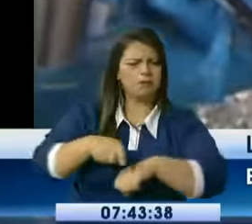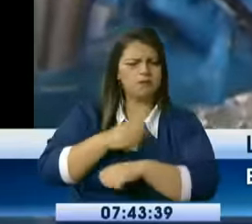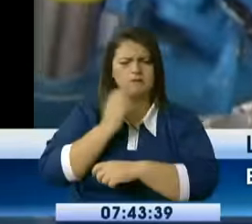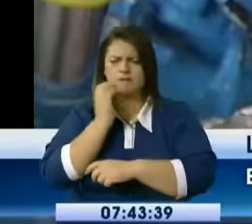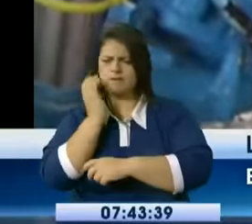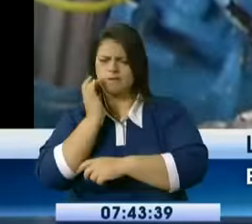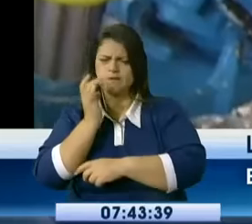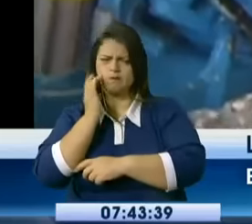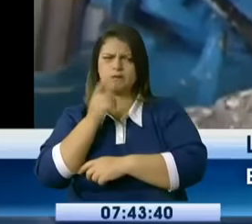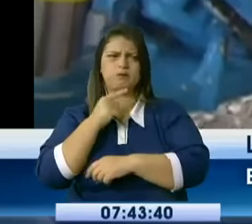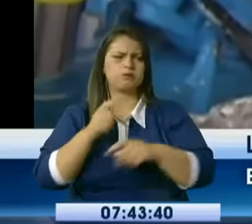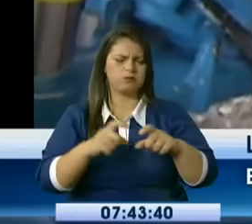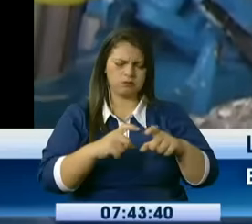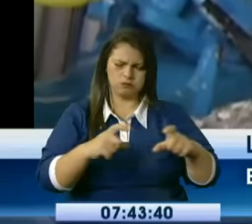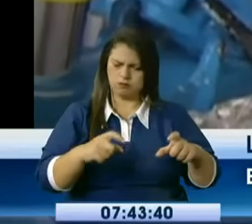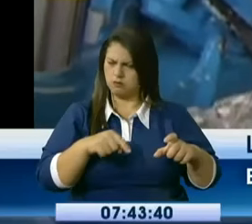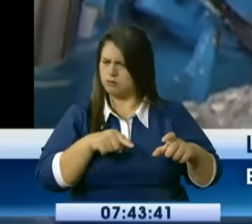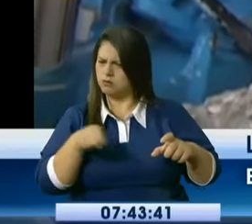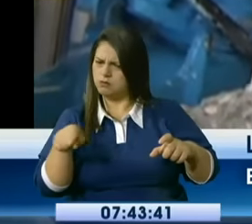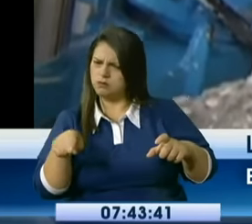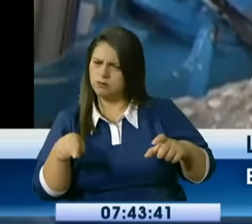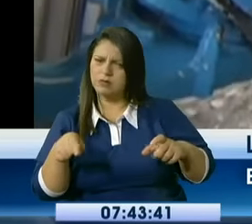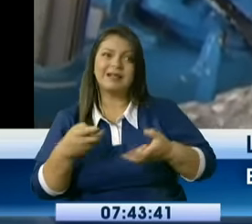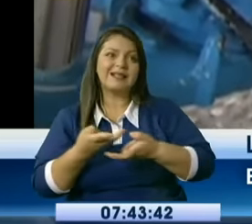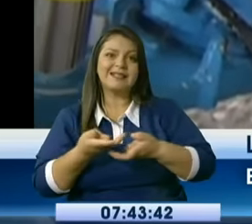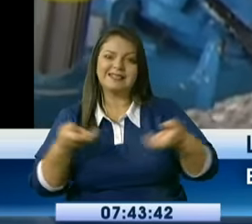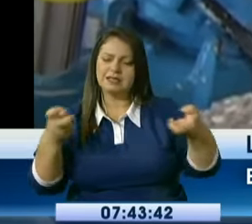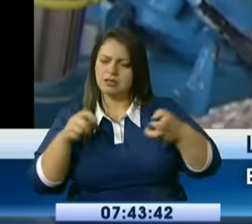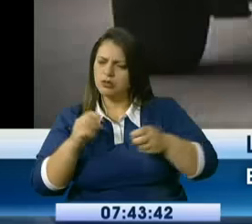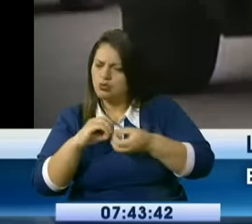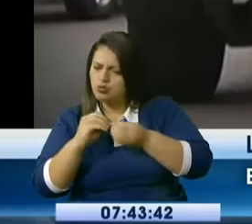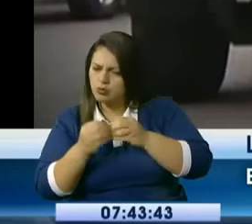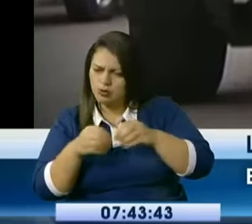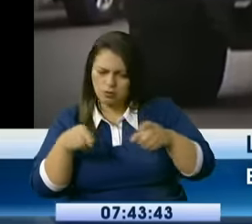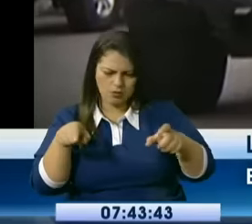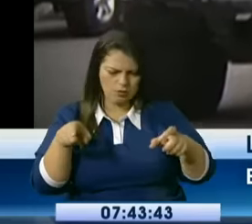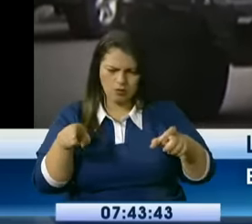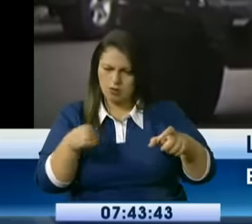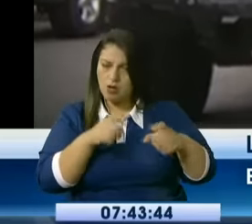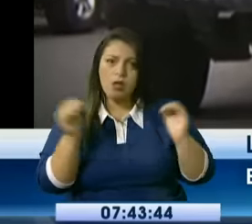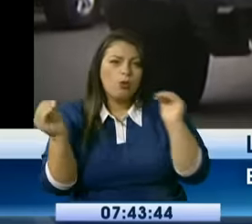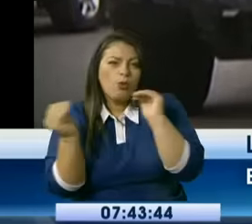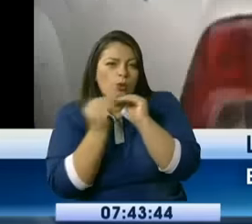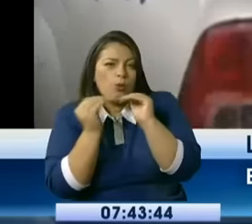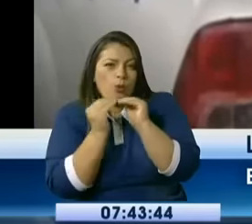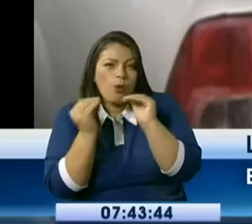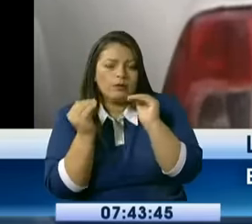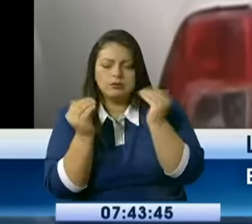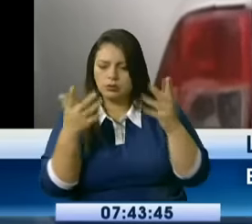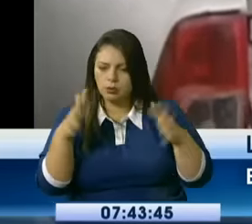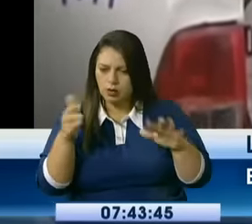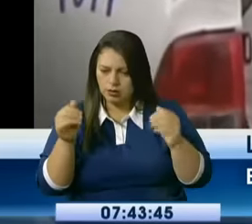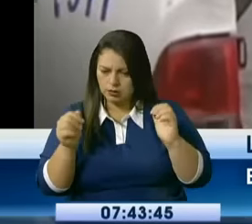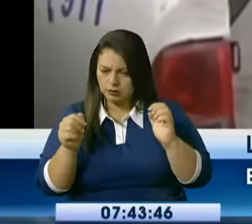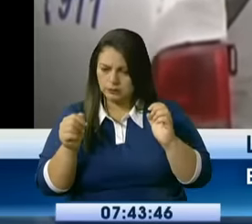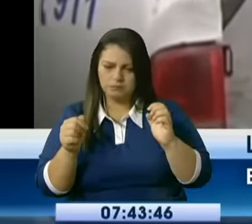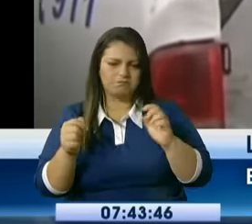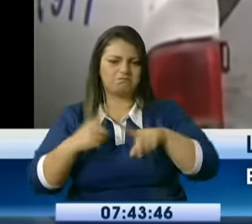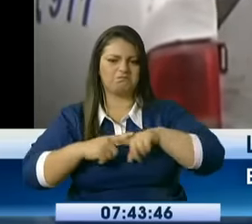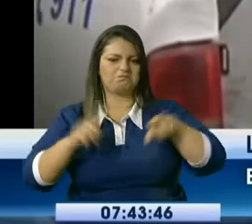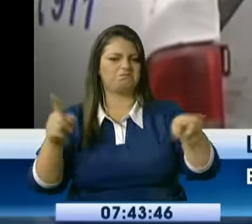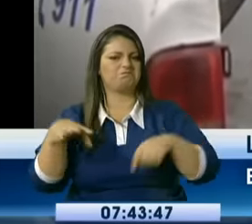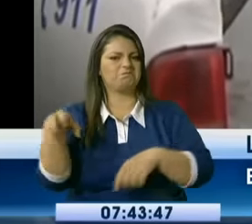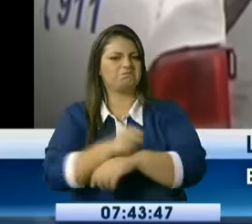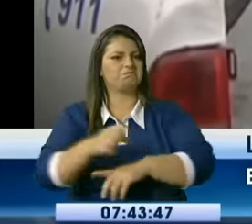coincide los números con el chasis como consta en la matrícula. Es así que estas motocicletas son utilizadas para cometer